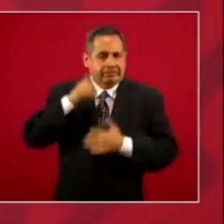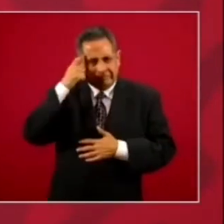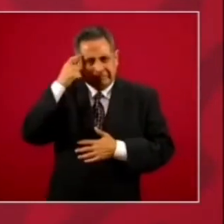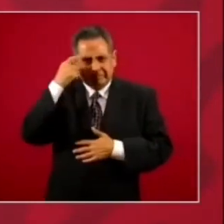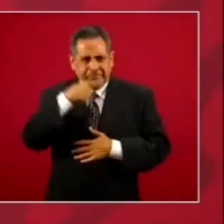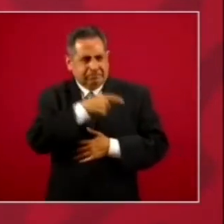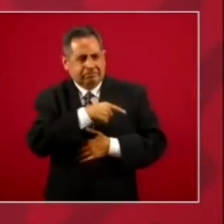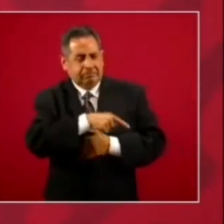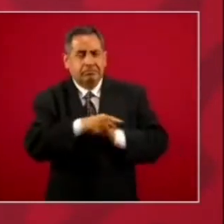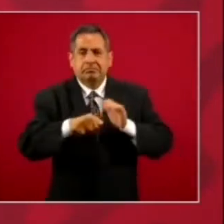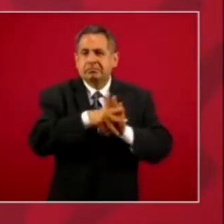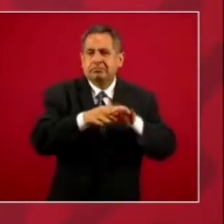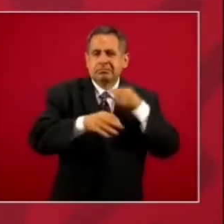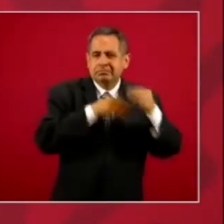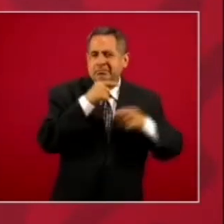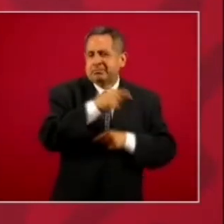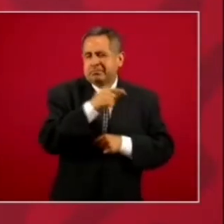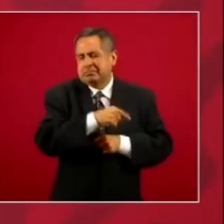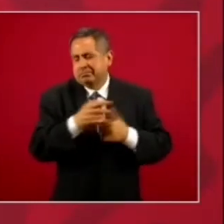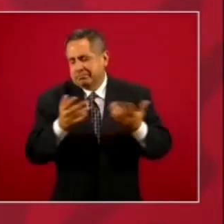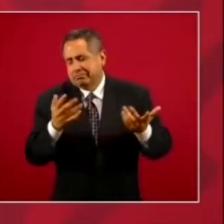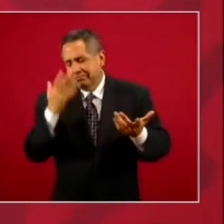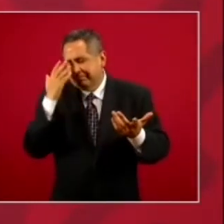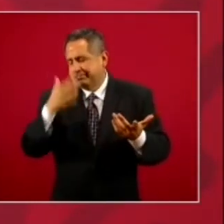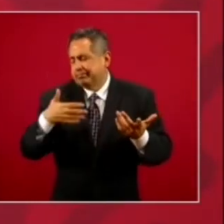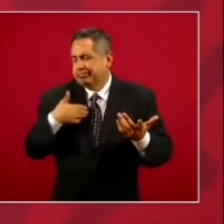los medios de información